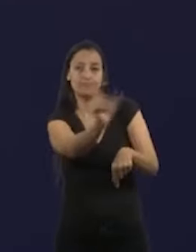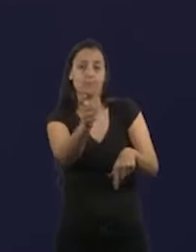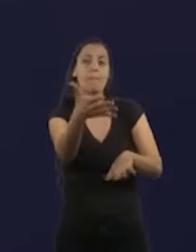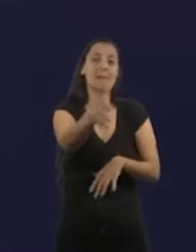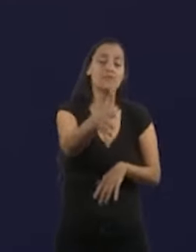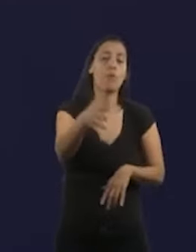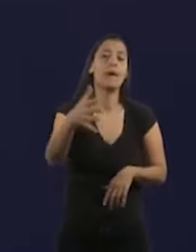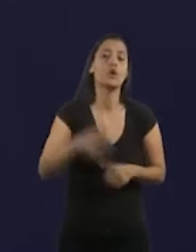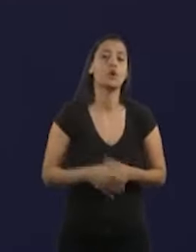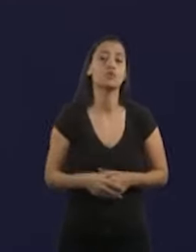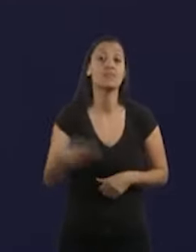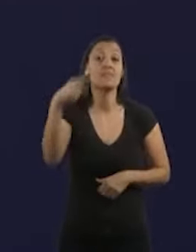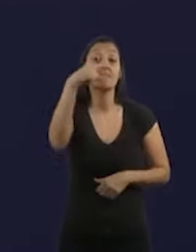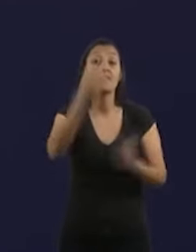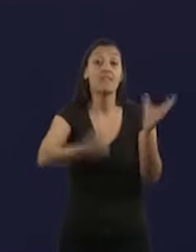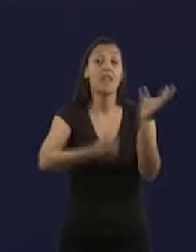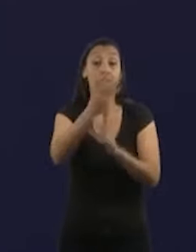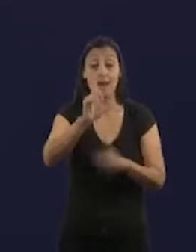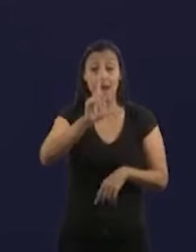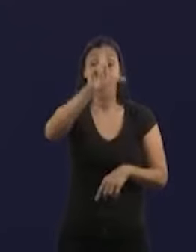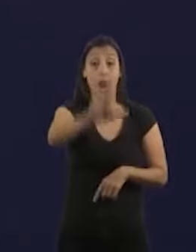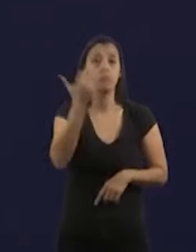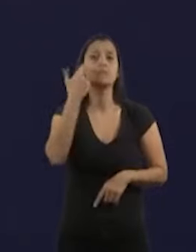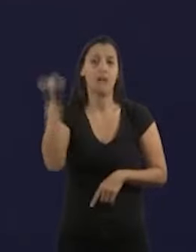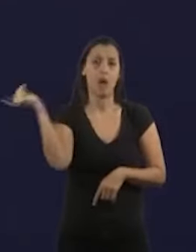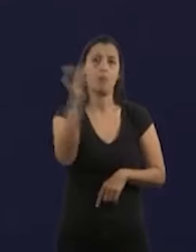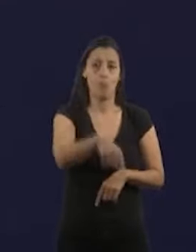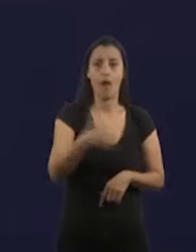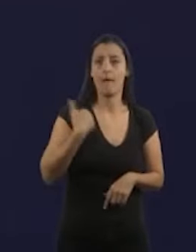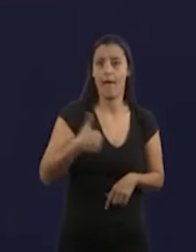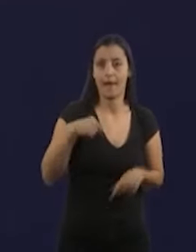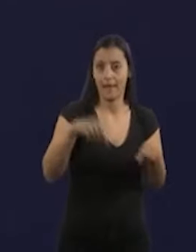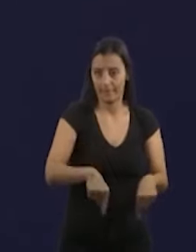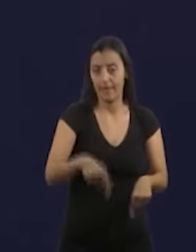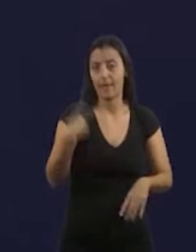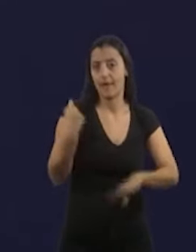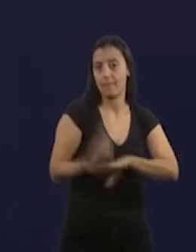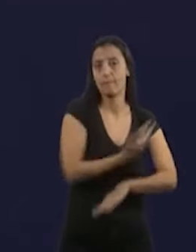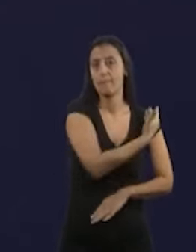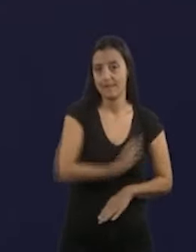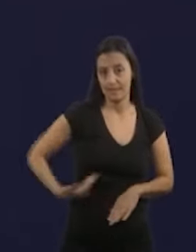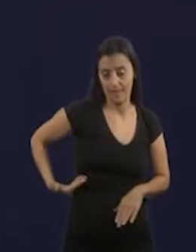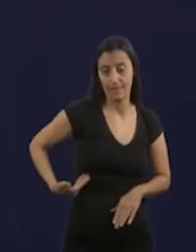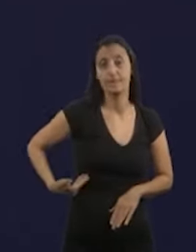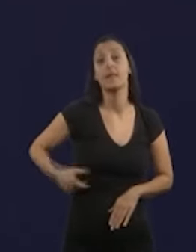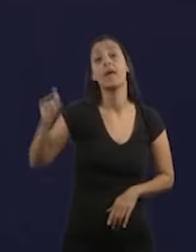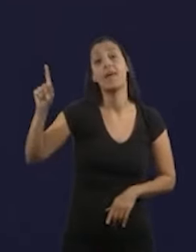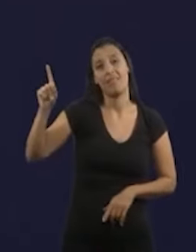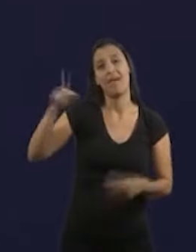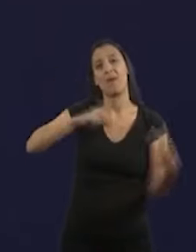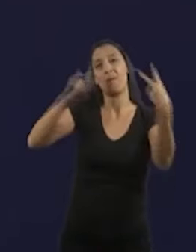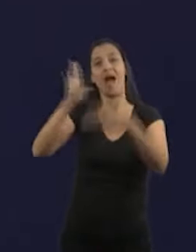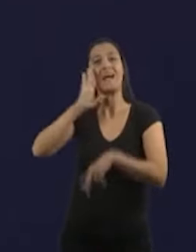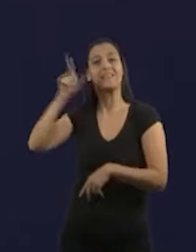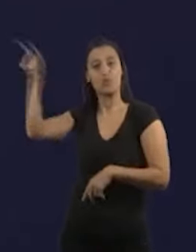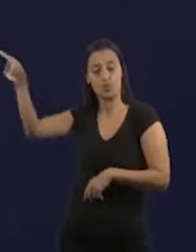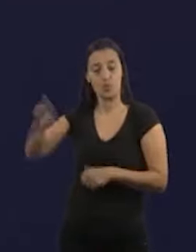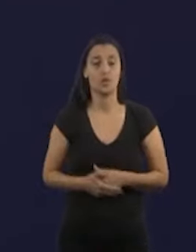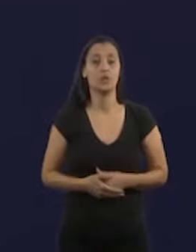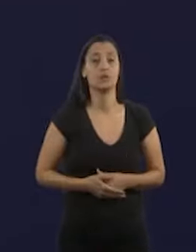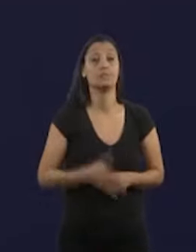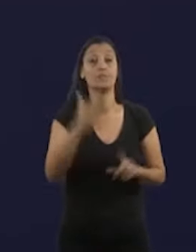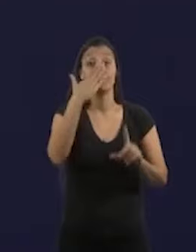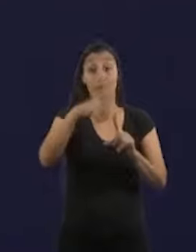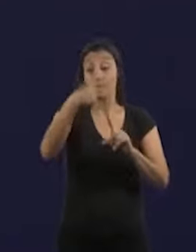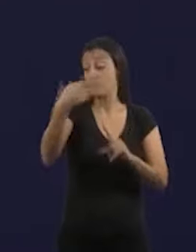aproximadamente a las 7 horas del día lunes el presidente va a estar nuevamente en la ciudad de Buenos Aires. Por otro lado, comentarles que después